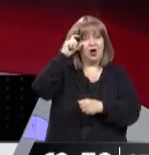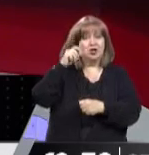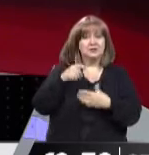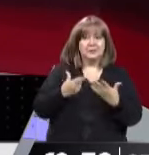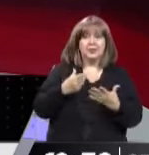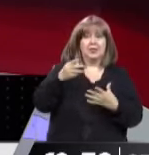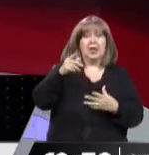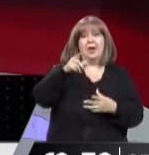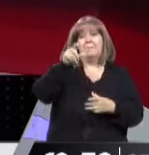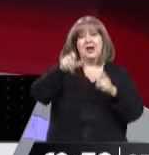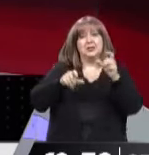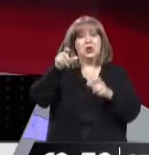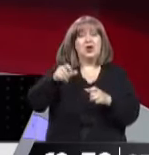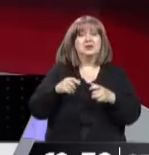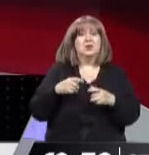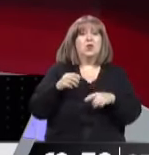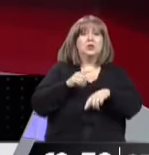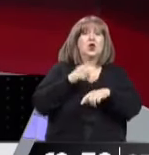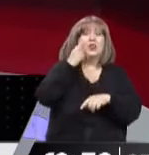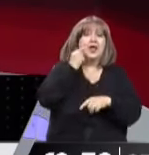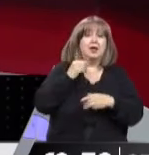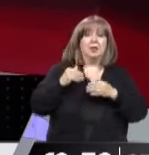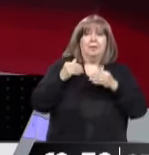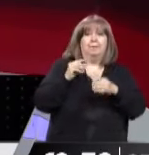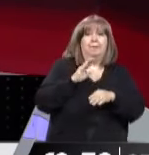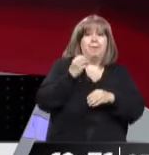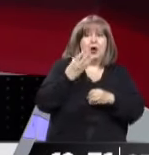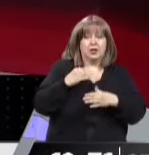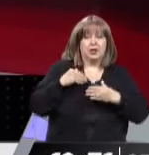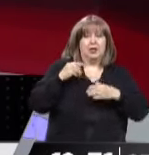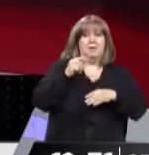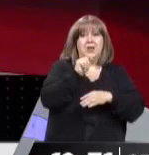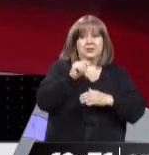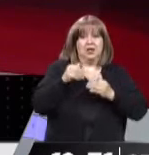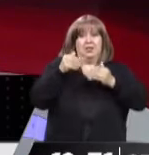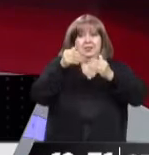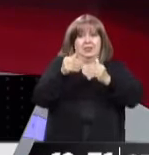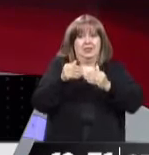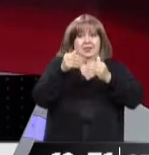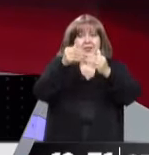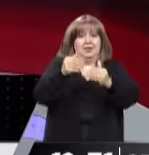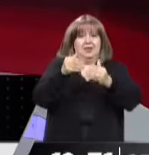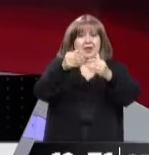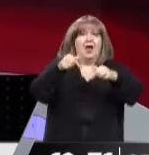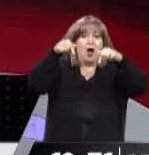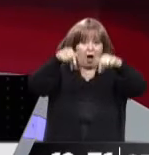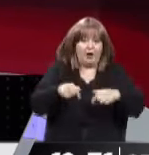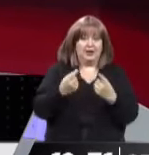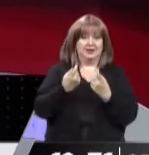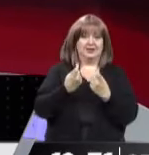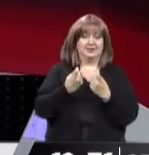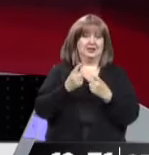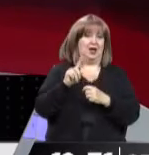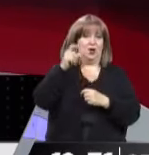Genuino por parte de personas que tienen que esperar muchísimo tiempo porque se dilata en el proceso para poder cobrar algo que se necesita más hoy en estos tiempos